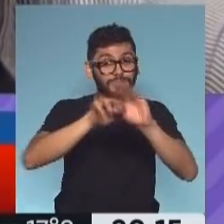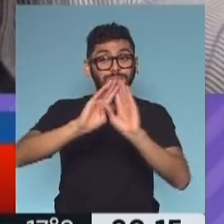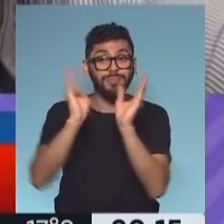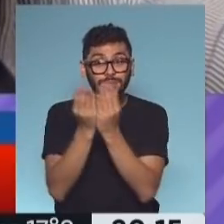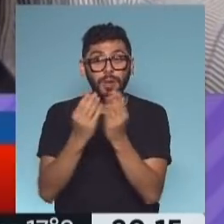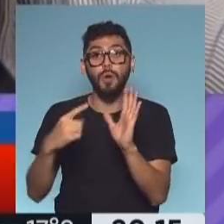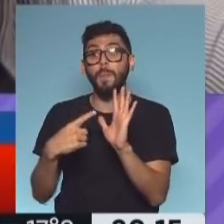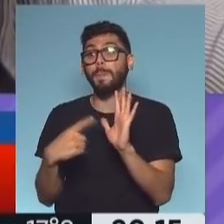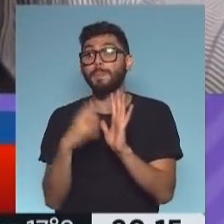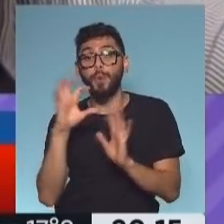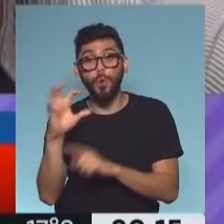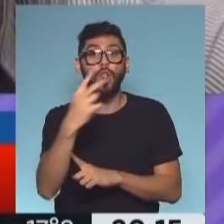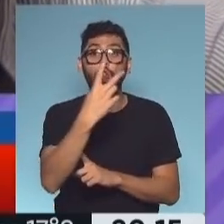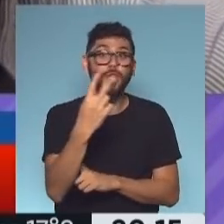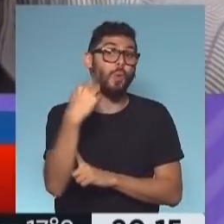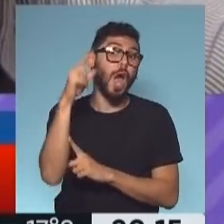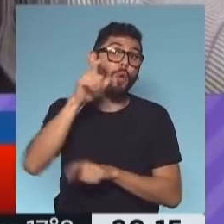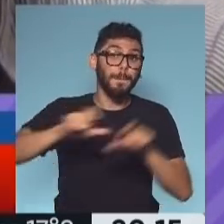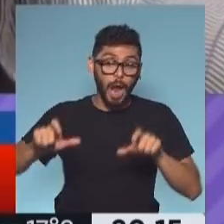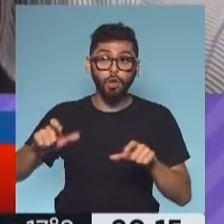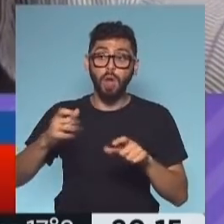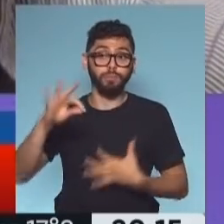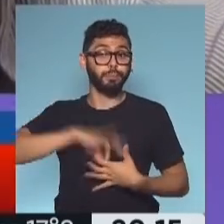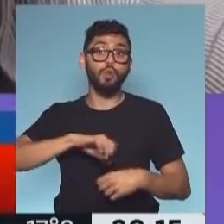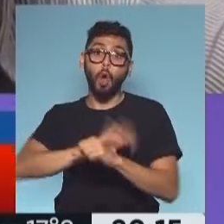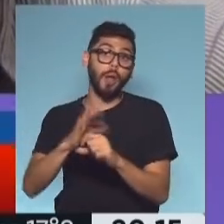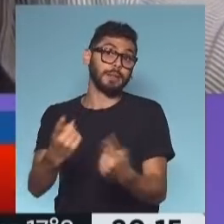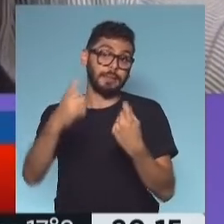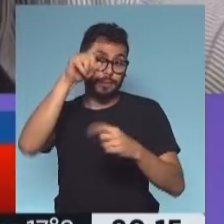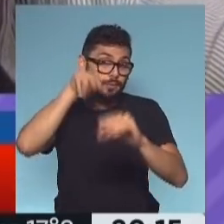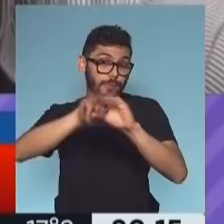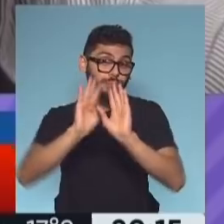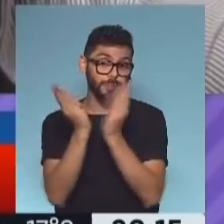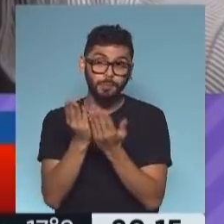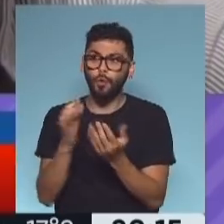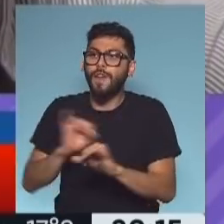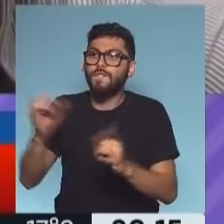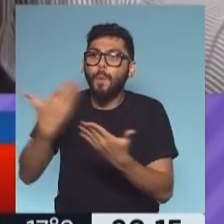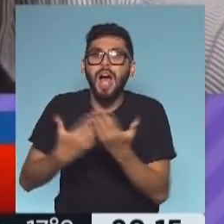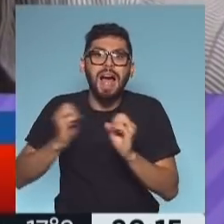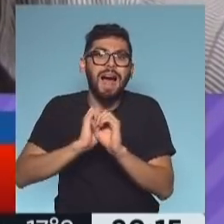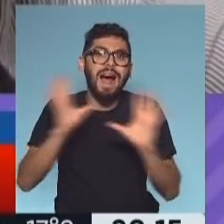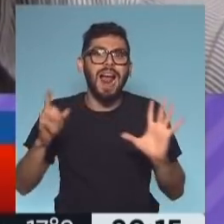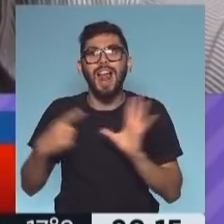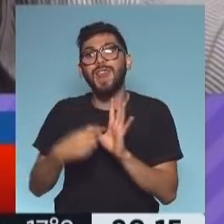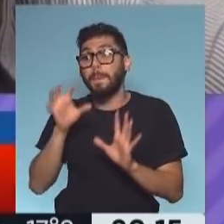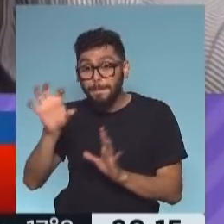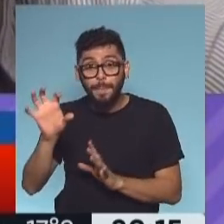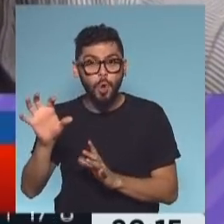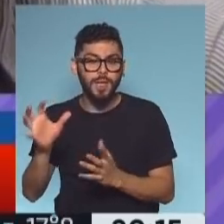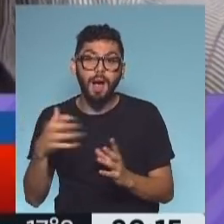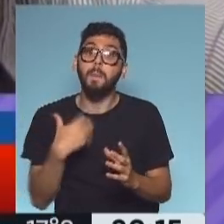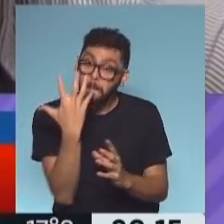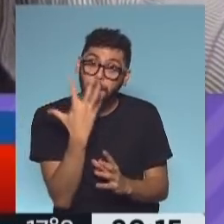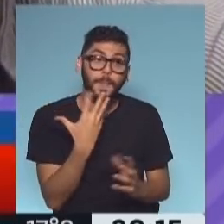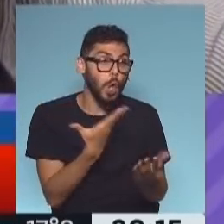Aires. Así que, bueno, esa información de transparente, de buena calidad, con la que contamos en la provincia, nos gustaría también poder